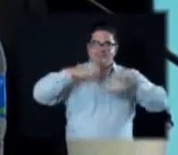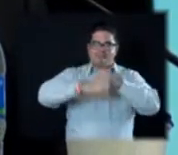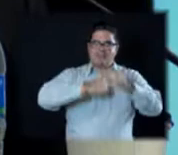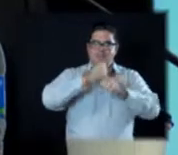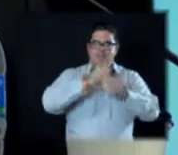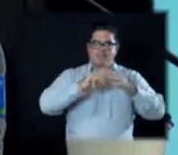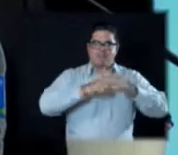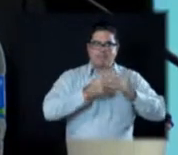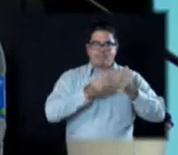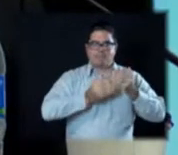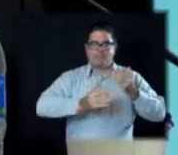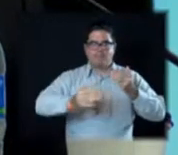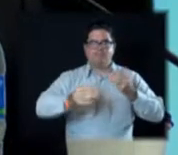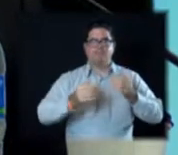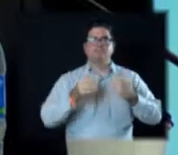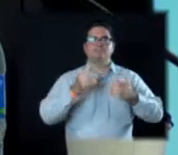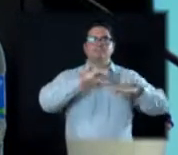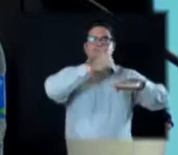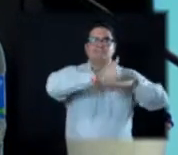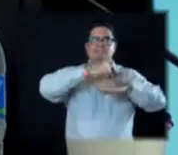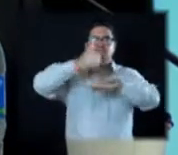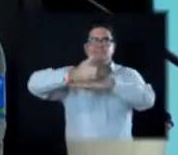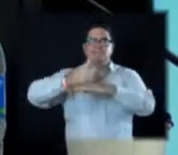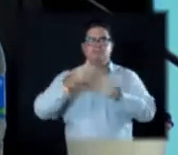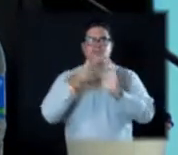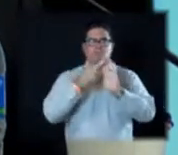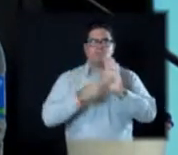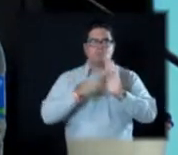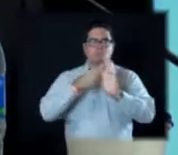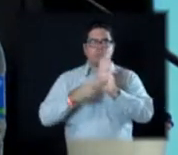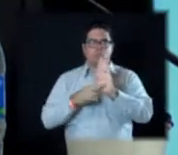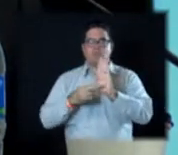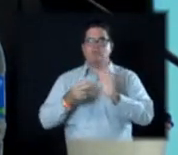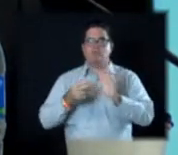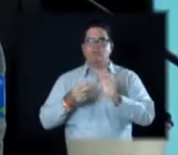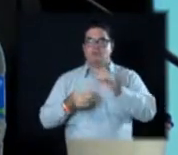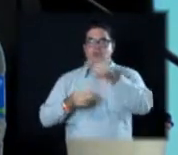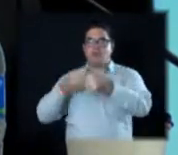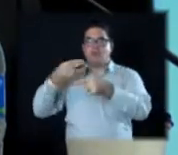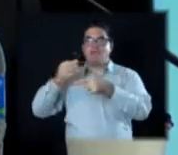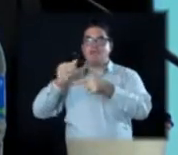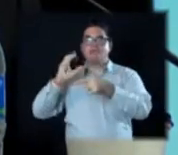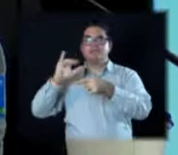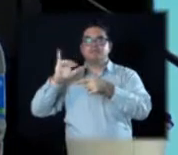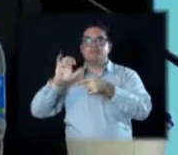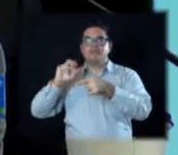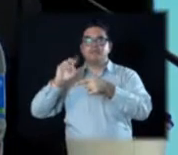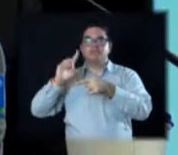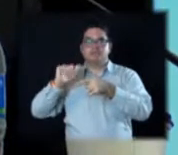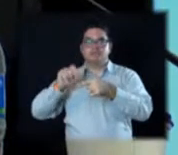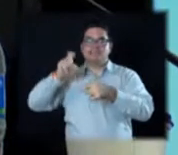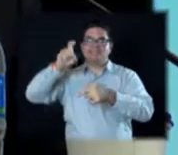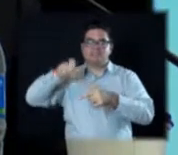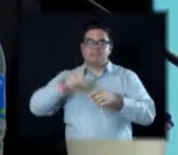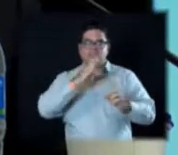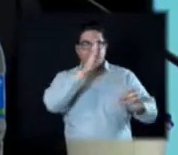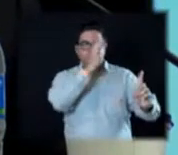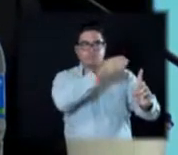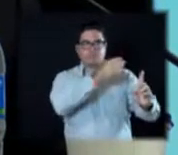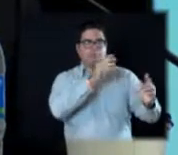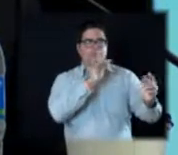aprobó localmente que autorizaba a AFAF o Hacienda de ir directamente a los bancos y pedir información.